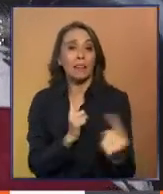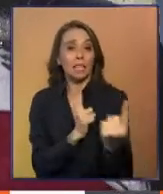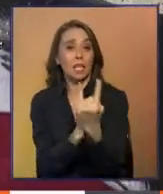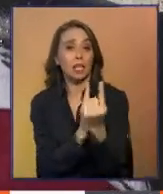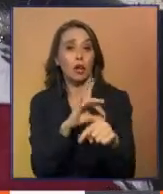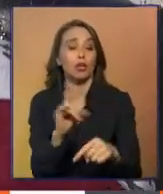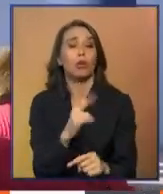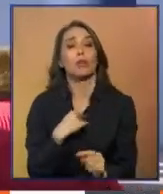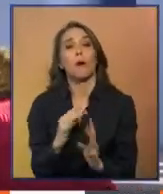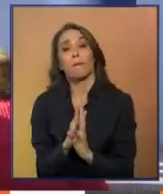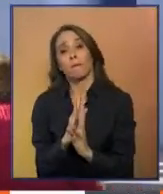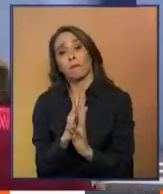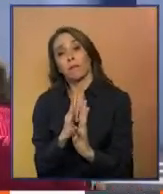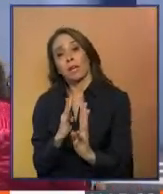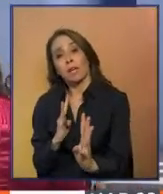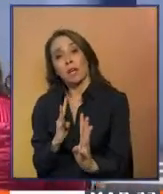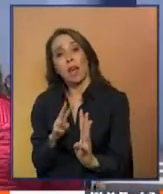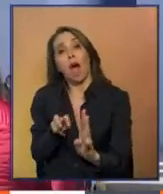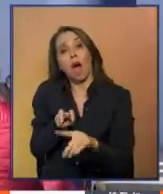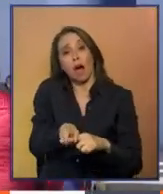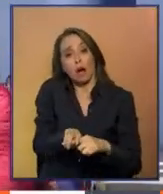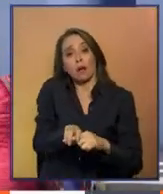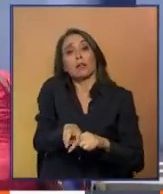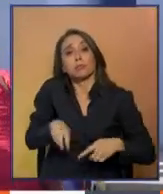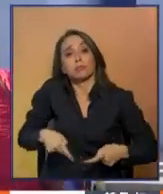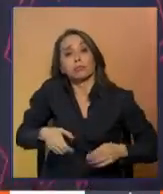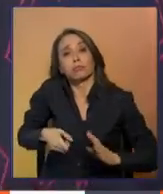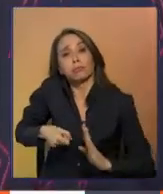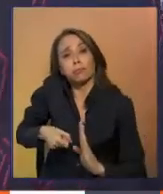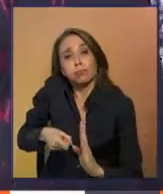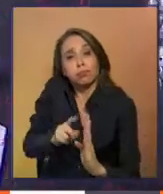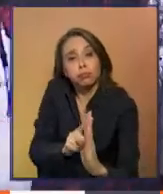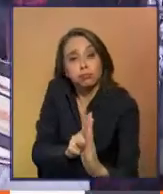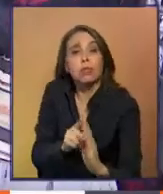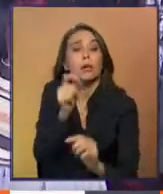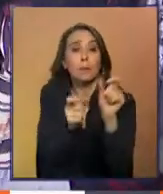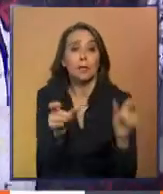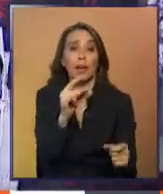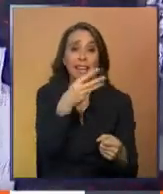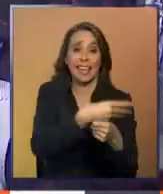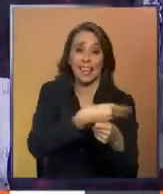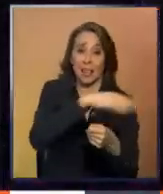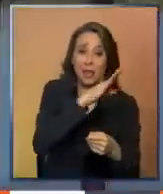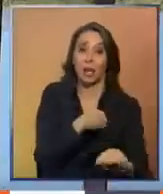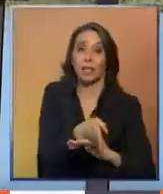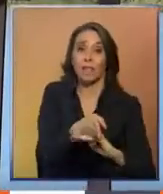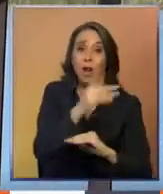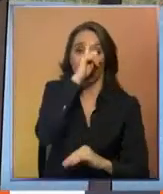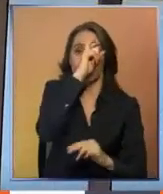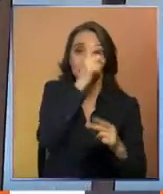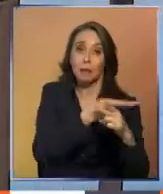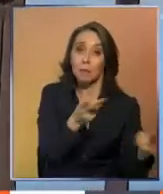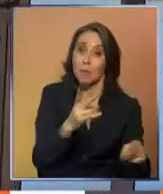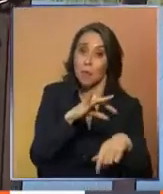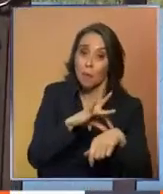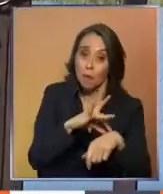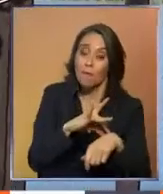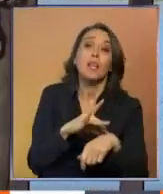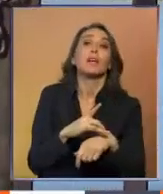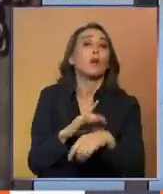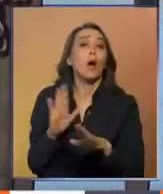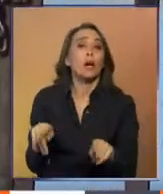la fila. Situación que enfrentan gran parte de los adultos mayores usuarios de la salud pública. Para estar a las